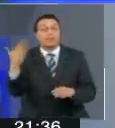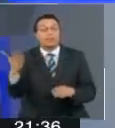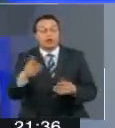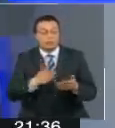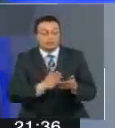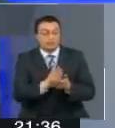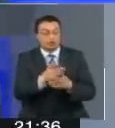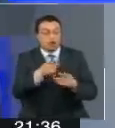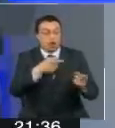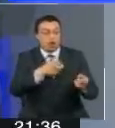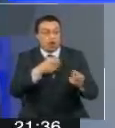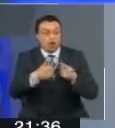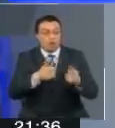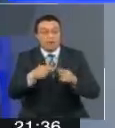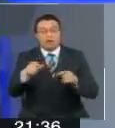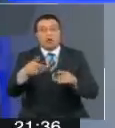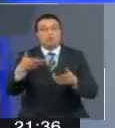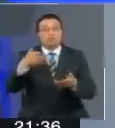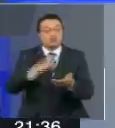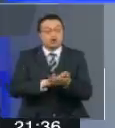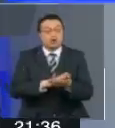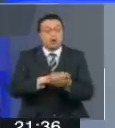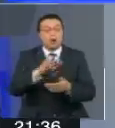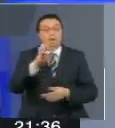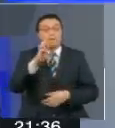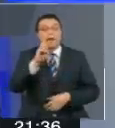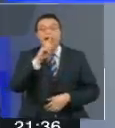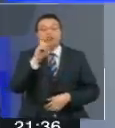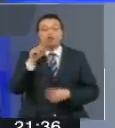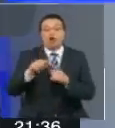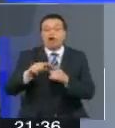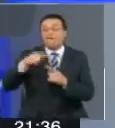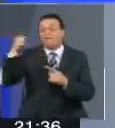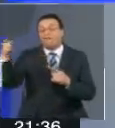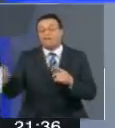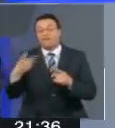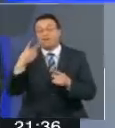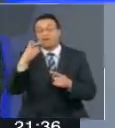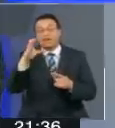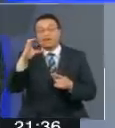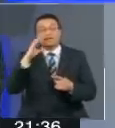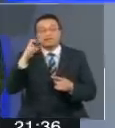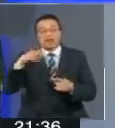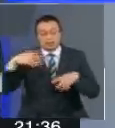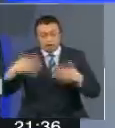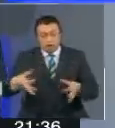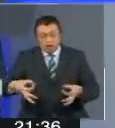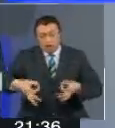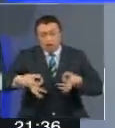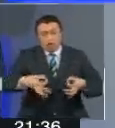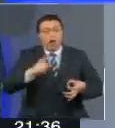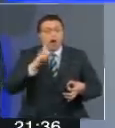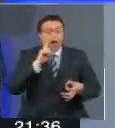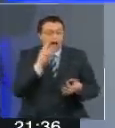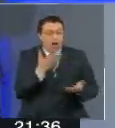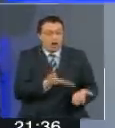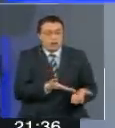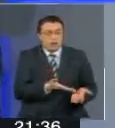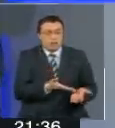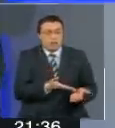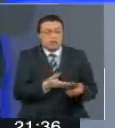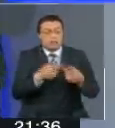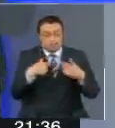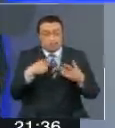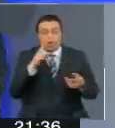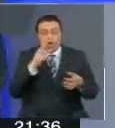combate, muere en el patio de la vecina. Eso está documentado, me imagino,